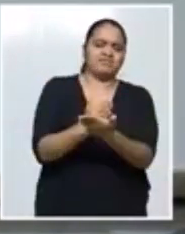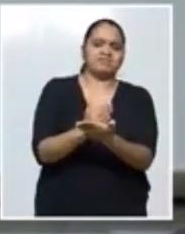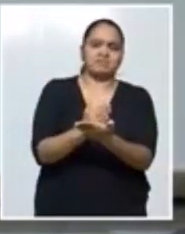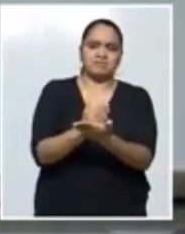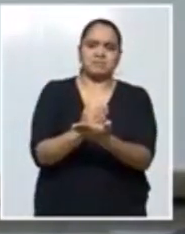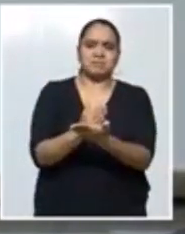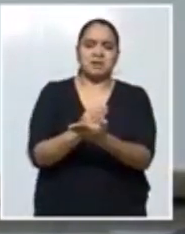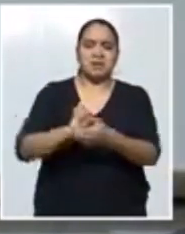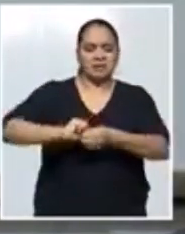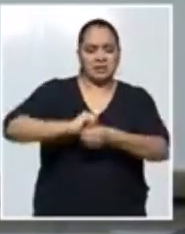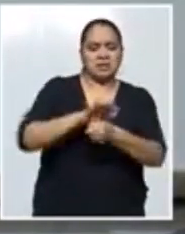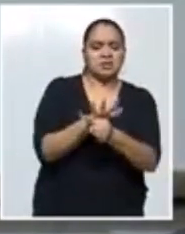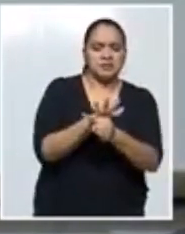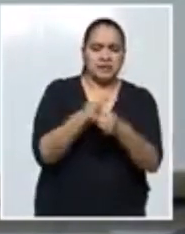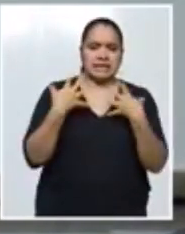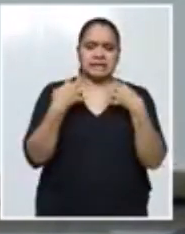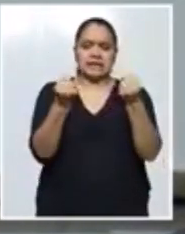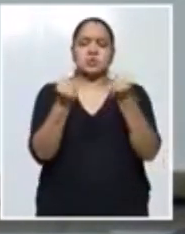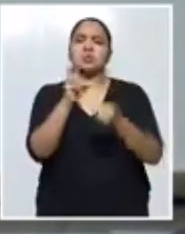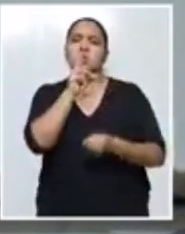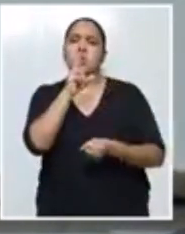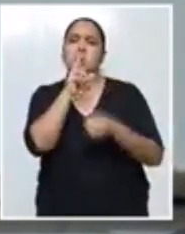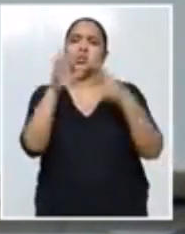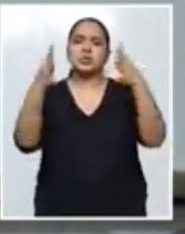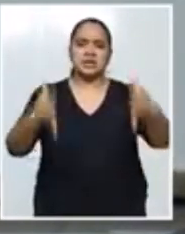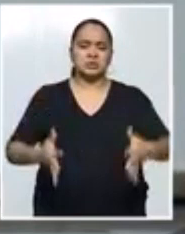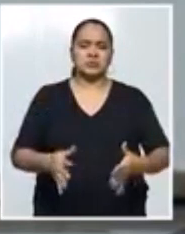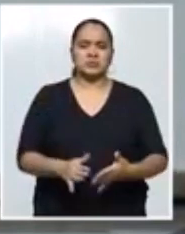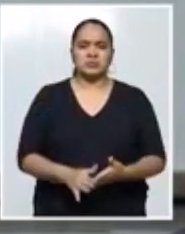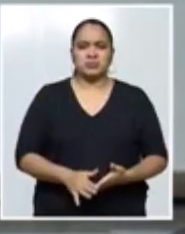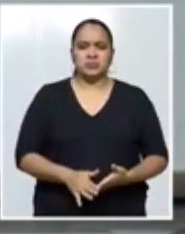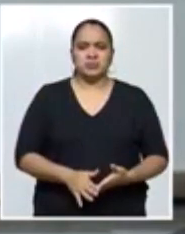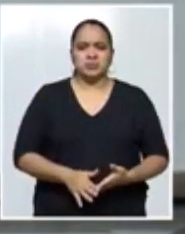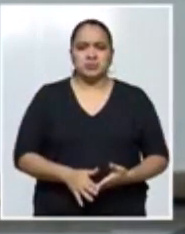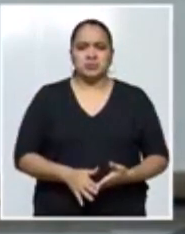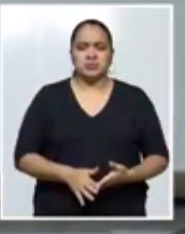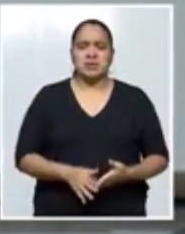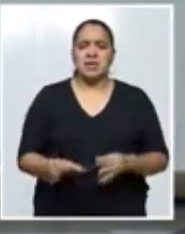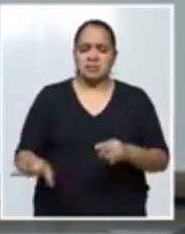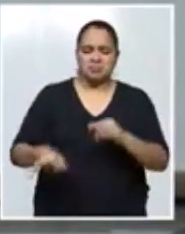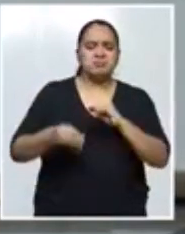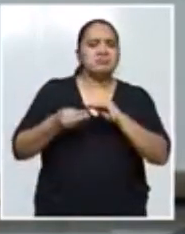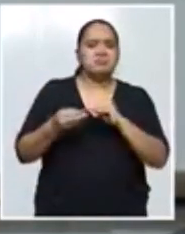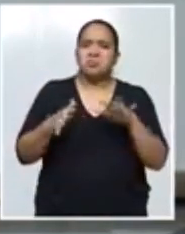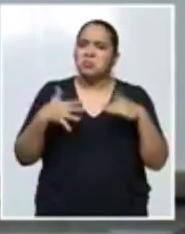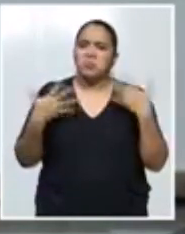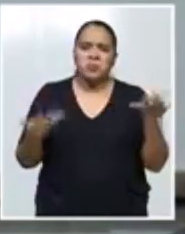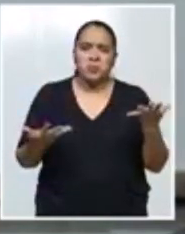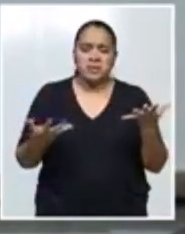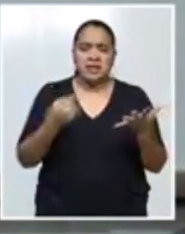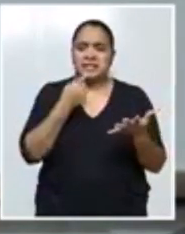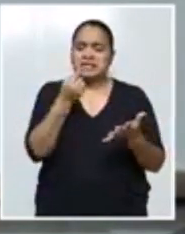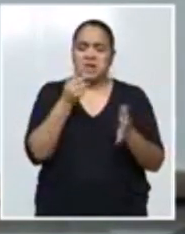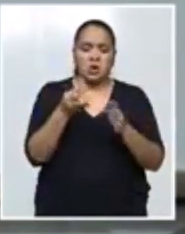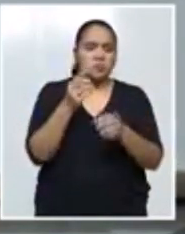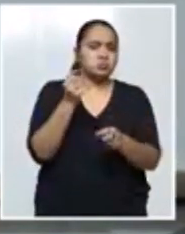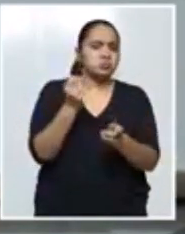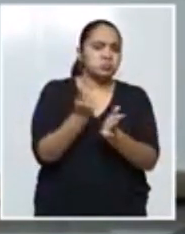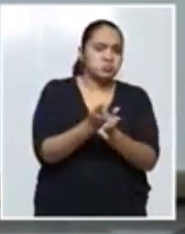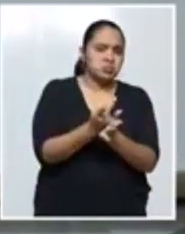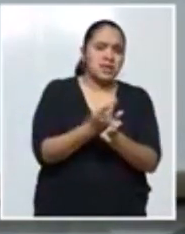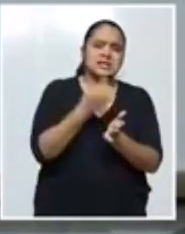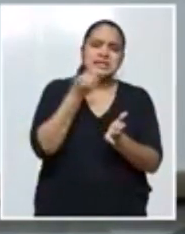en la salud de la población hondureña además autoriza a las